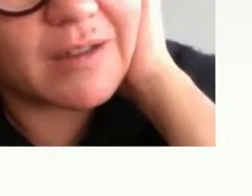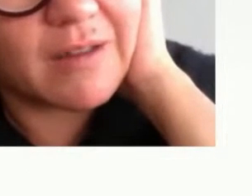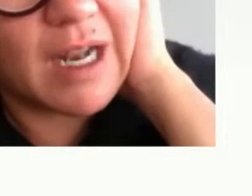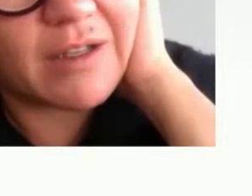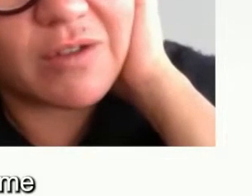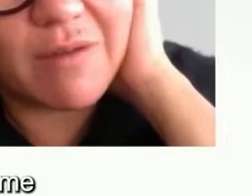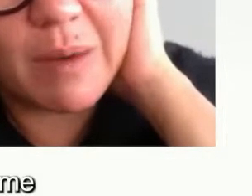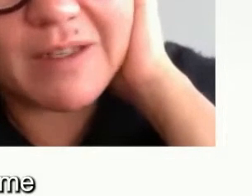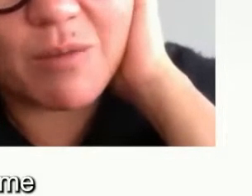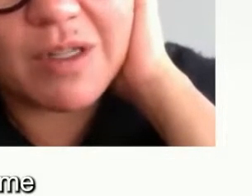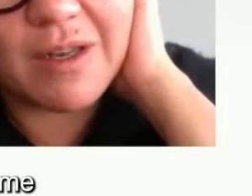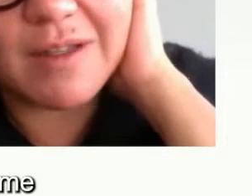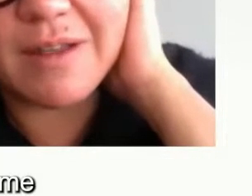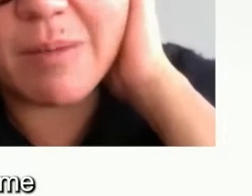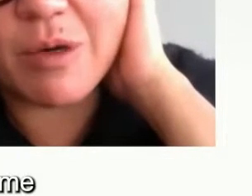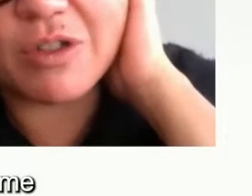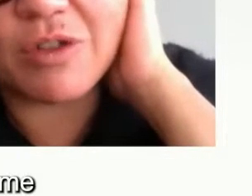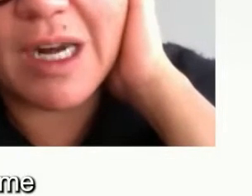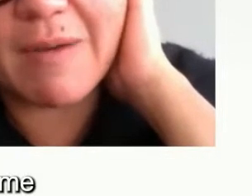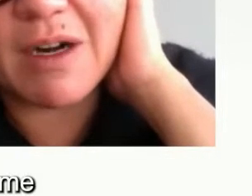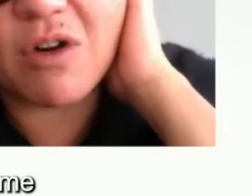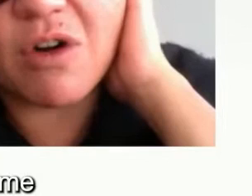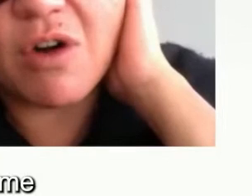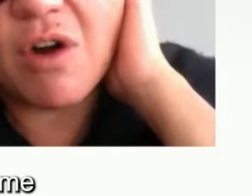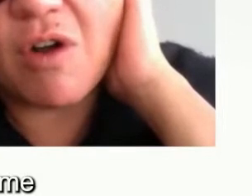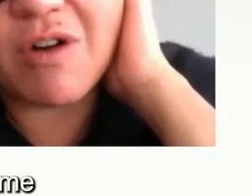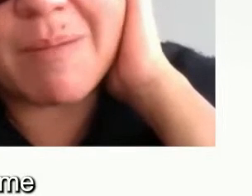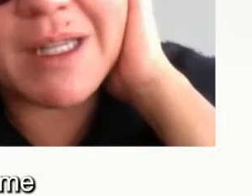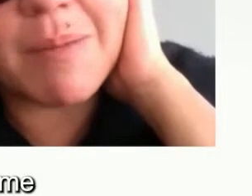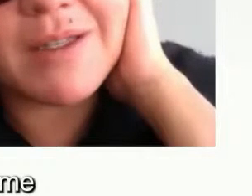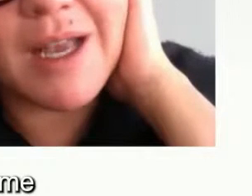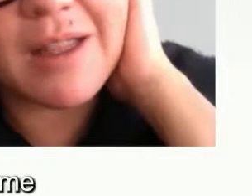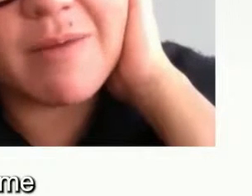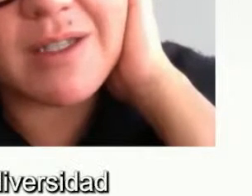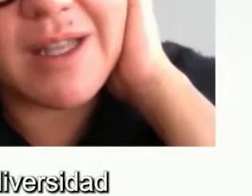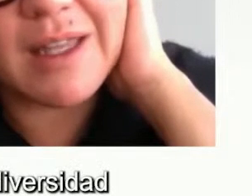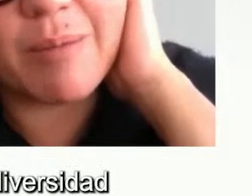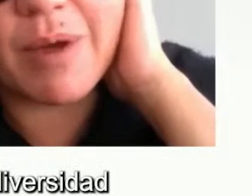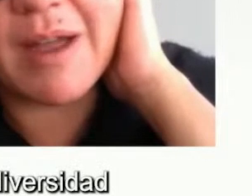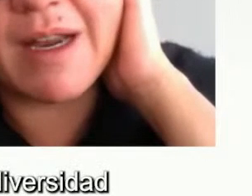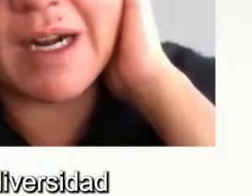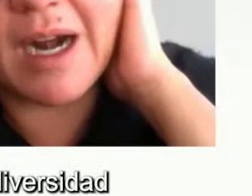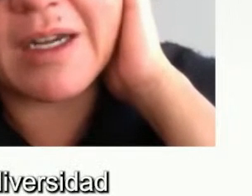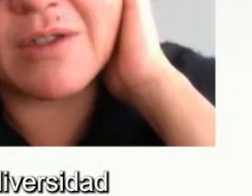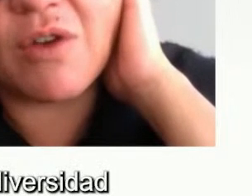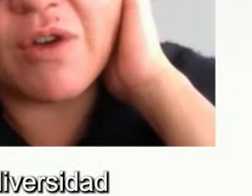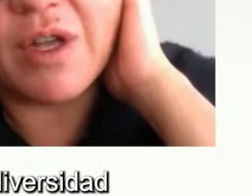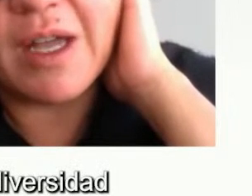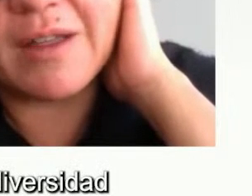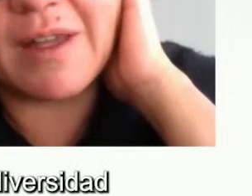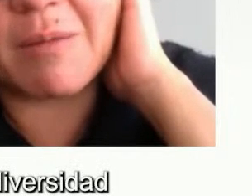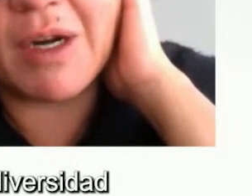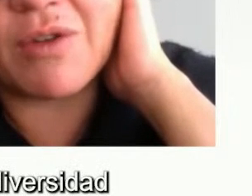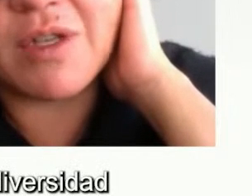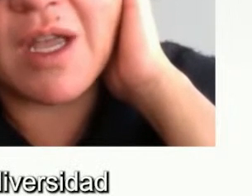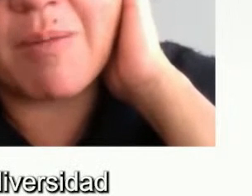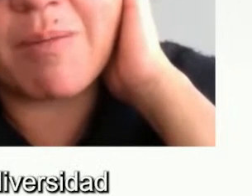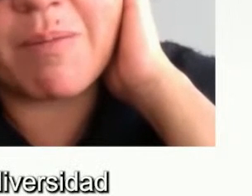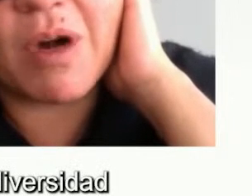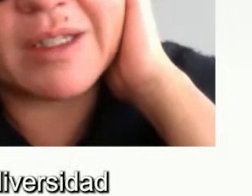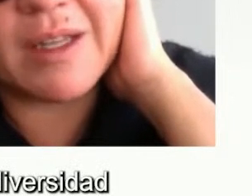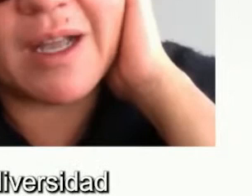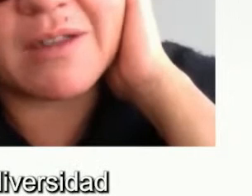una de las cosas que me parecía muy interesante de este proyecto tenía que ver con realmente pensar la diversidad que puede haber en Jalisco en términos